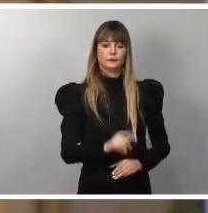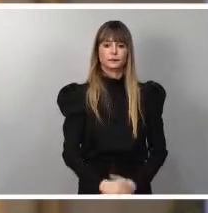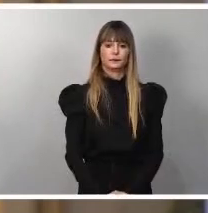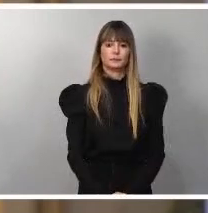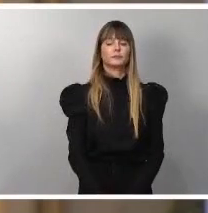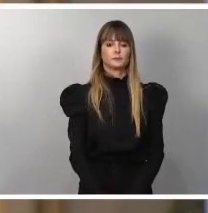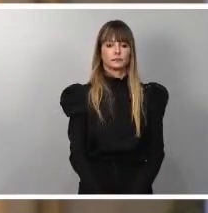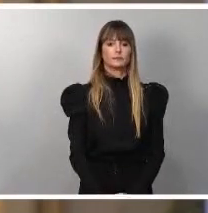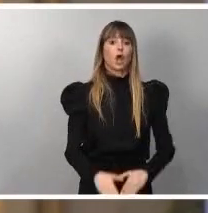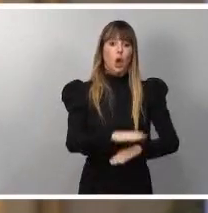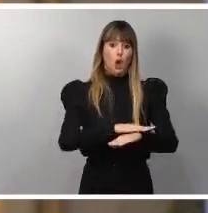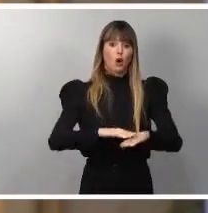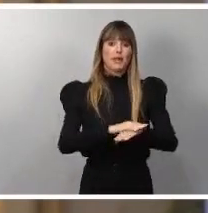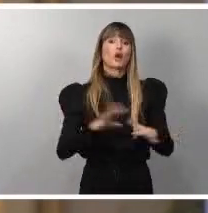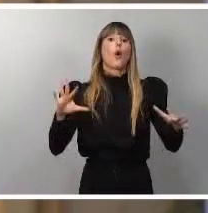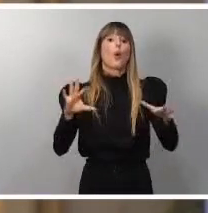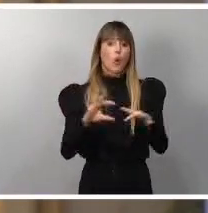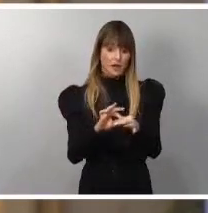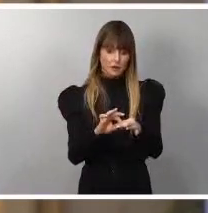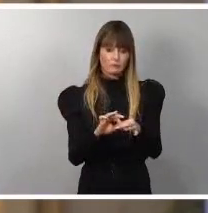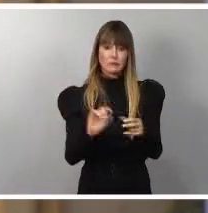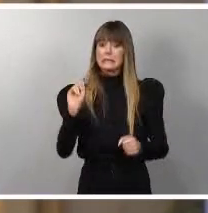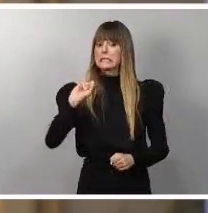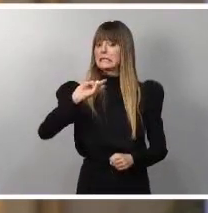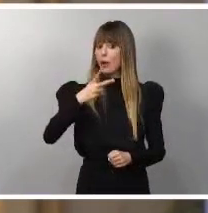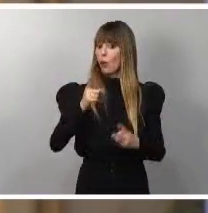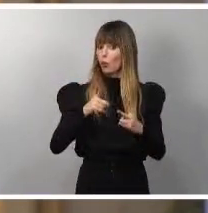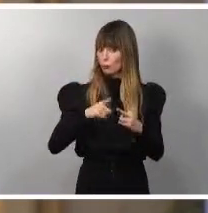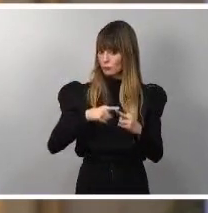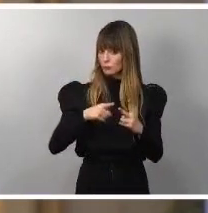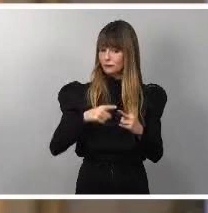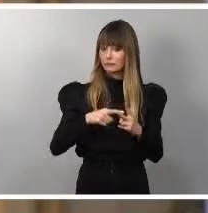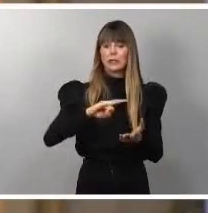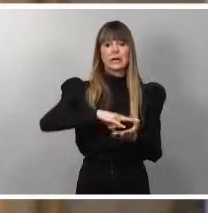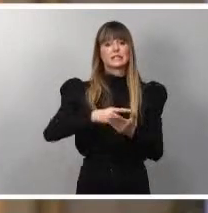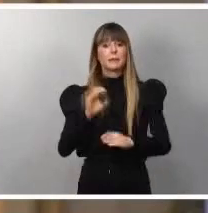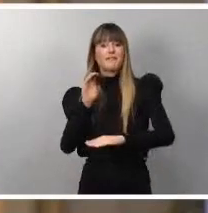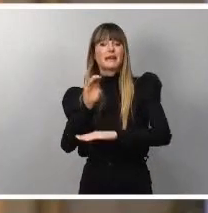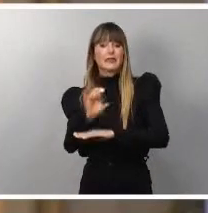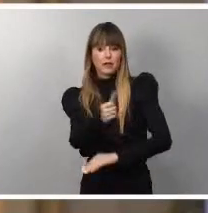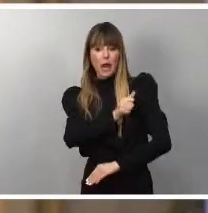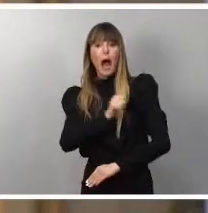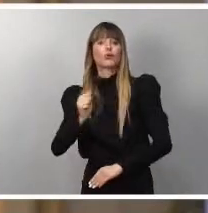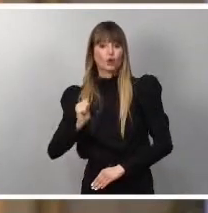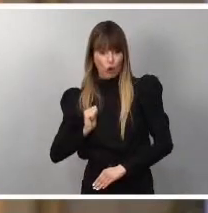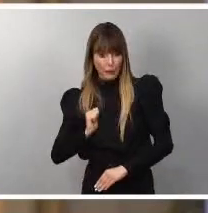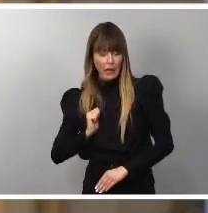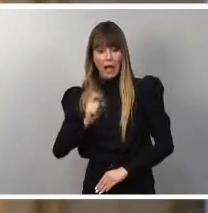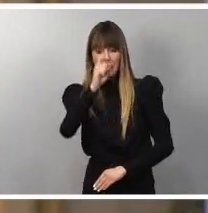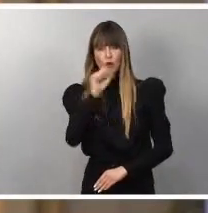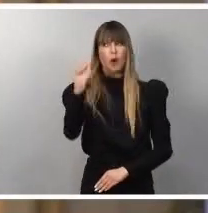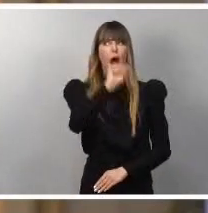refiero al Gobierno de coalición, y en segundo lugar, pues evidentemente el sistema de financiación autonómica, que creo recordar es del